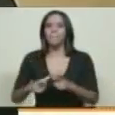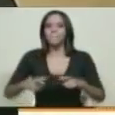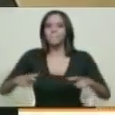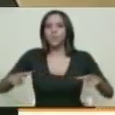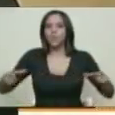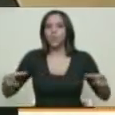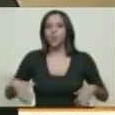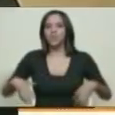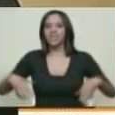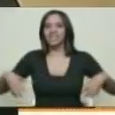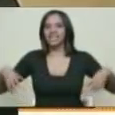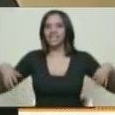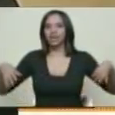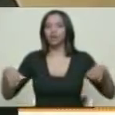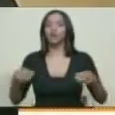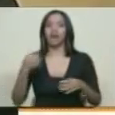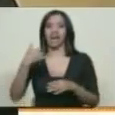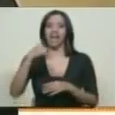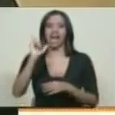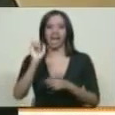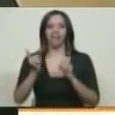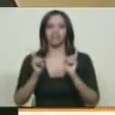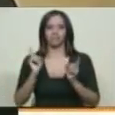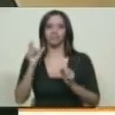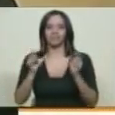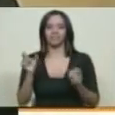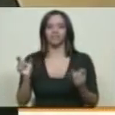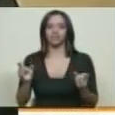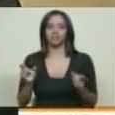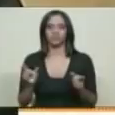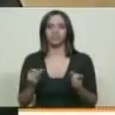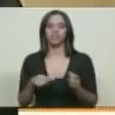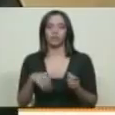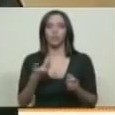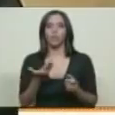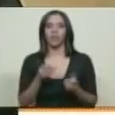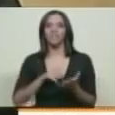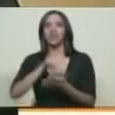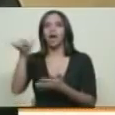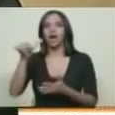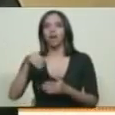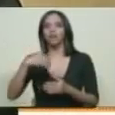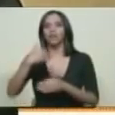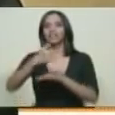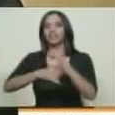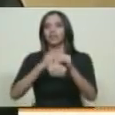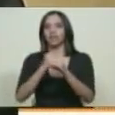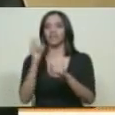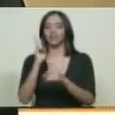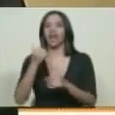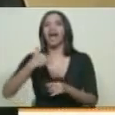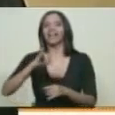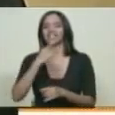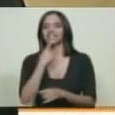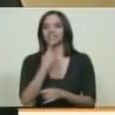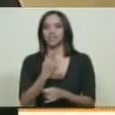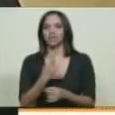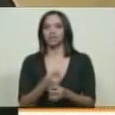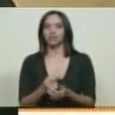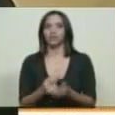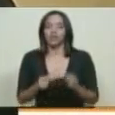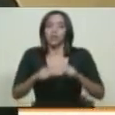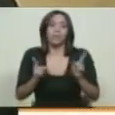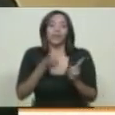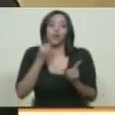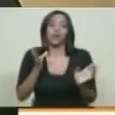vida que difícilmente se puede sostener fuera de Venezuela también. Eso hay que decirlo. Pero bueno,